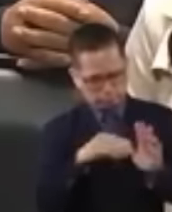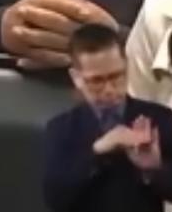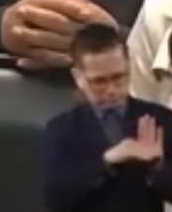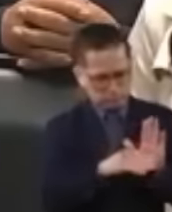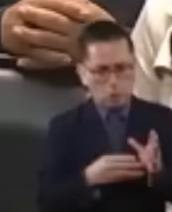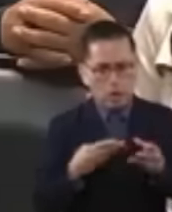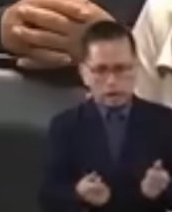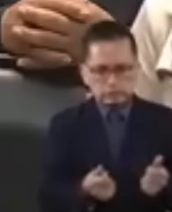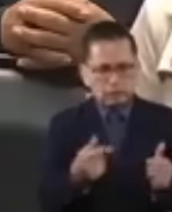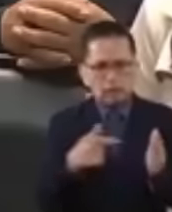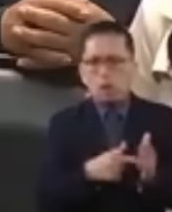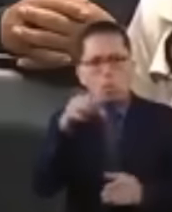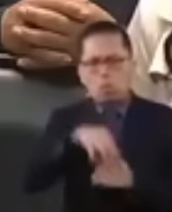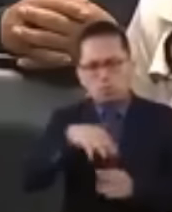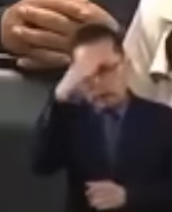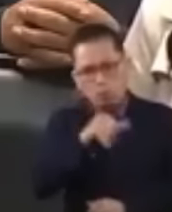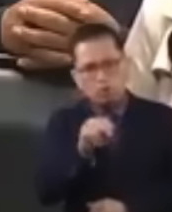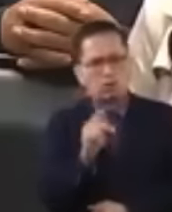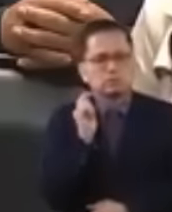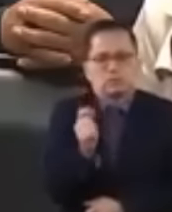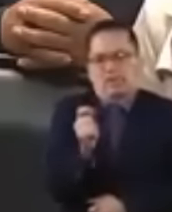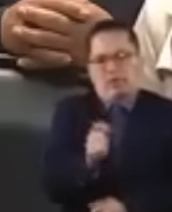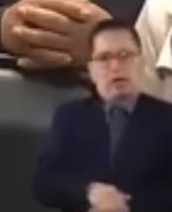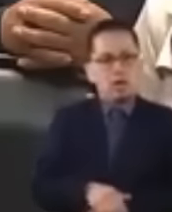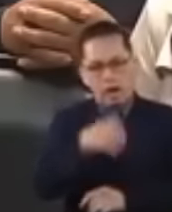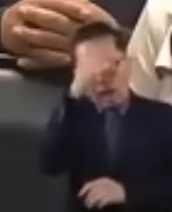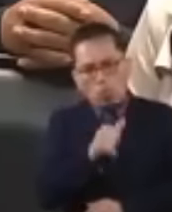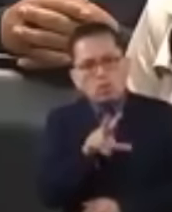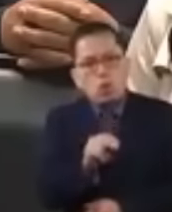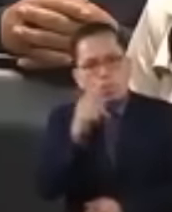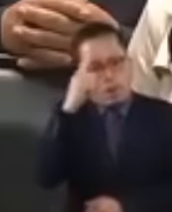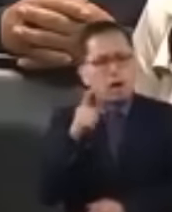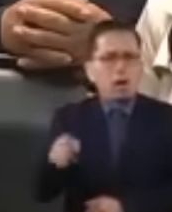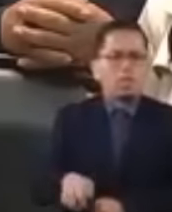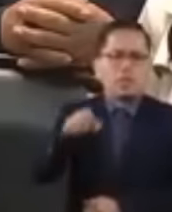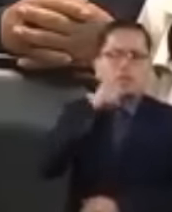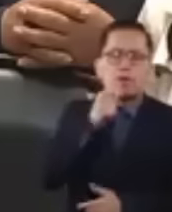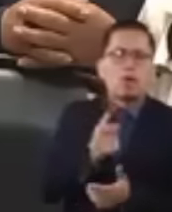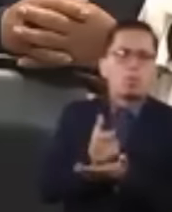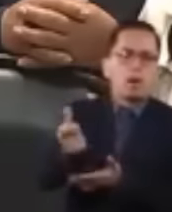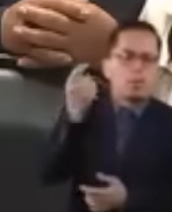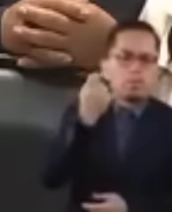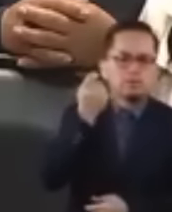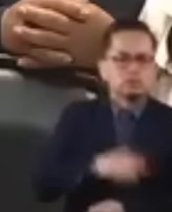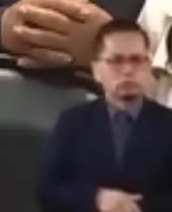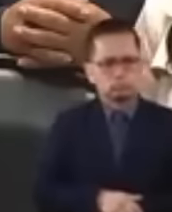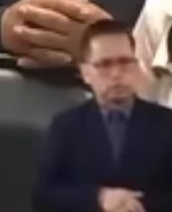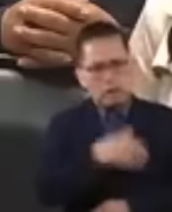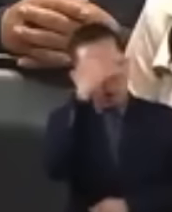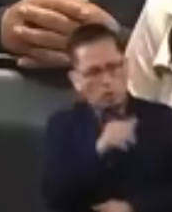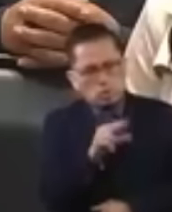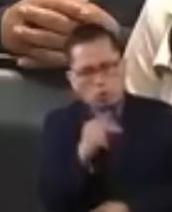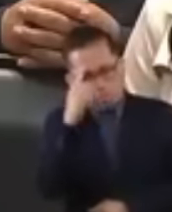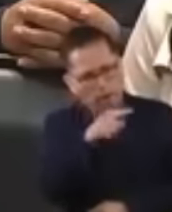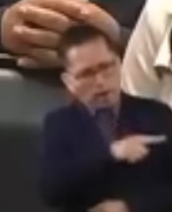pensión para adultos mayores, están votando en contra de los programas para los jóvenes, están votando en contra de